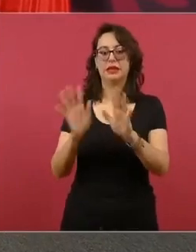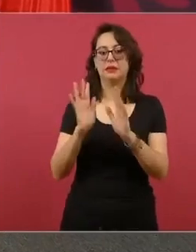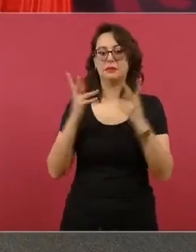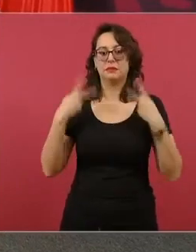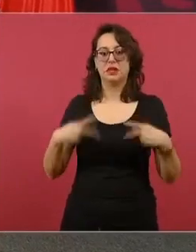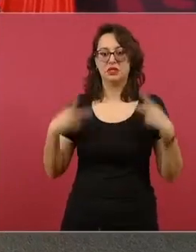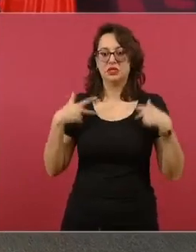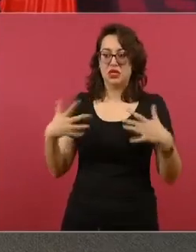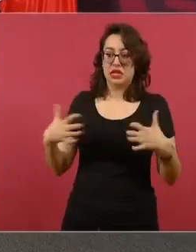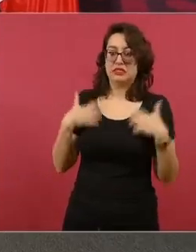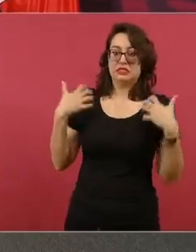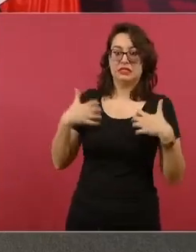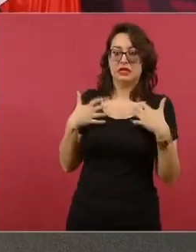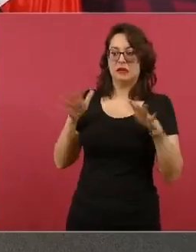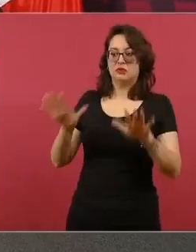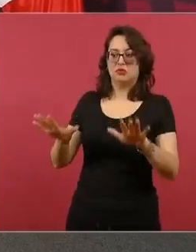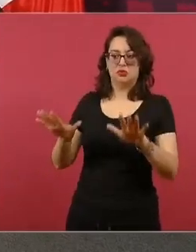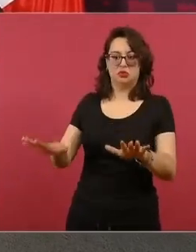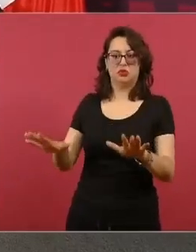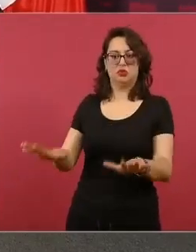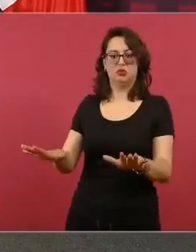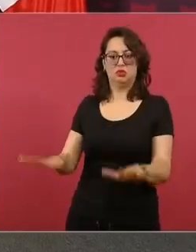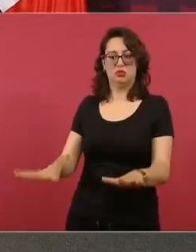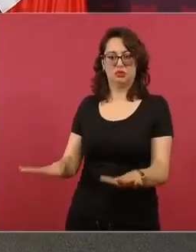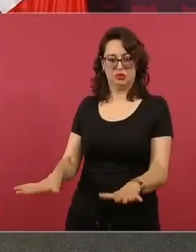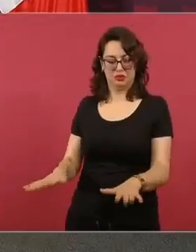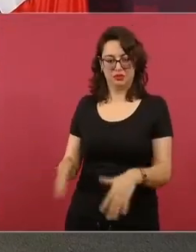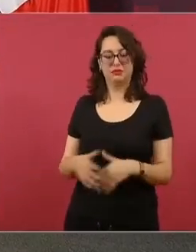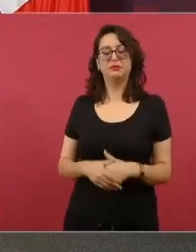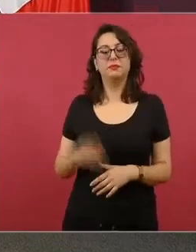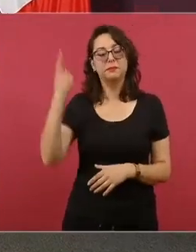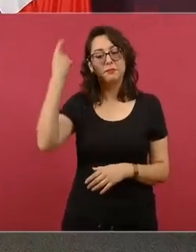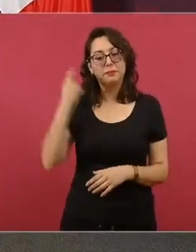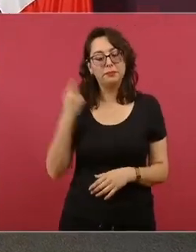iban a tenernos, ¿no?